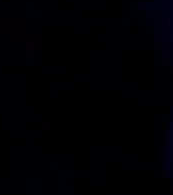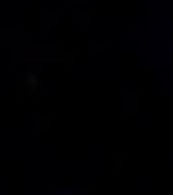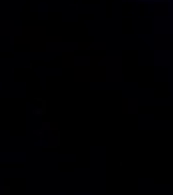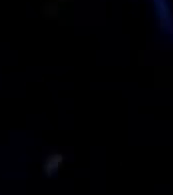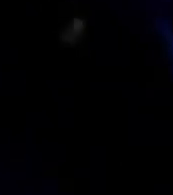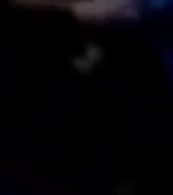Rut